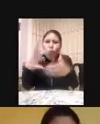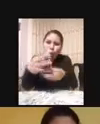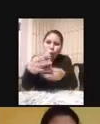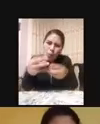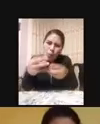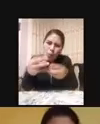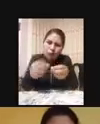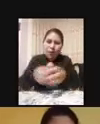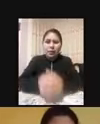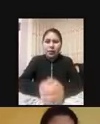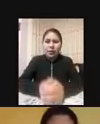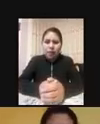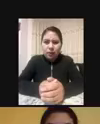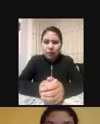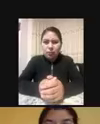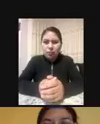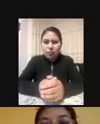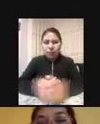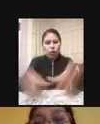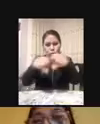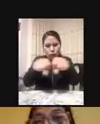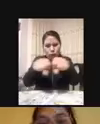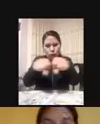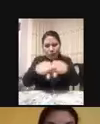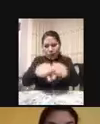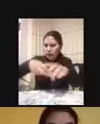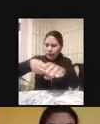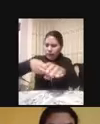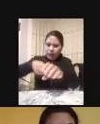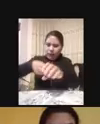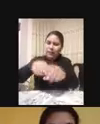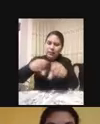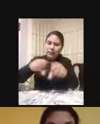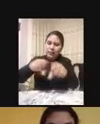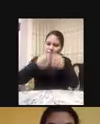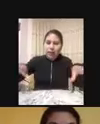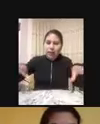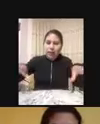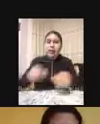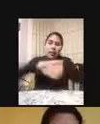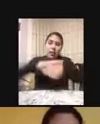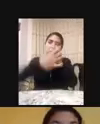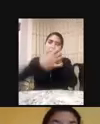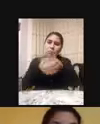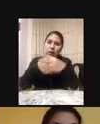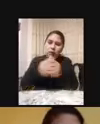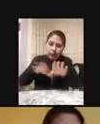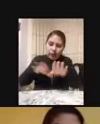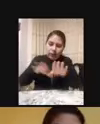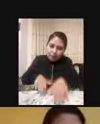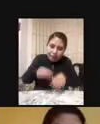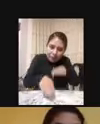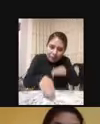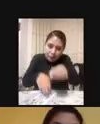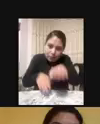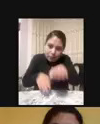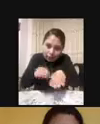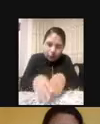que también se perciba estas sensaciones, ¿no? Eso es importante, que los chicos perciban a nivel corporal, a nivel táctil y